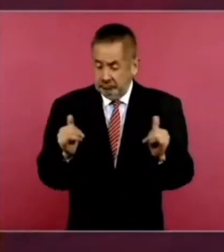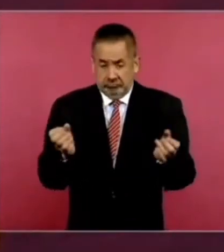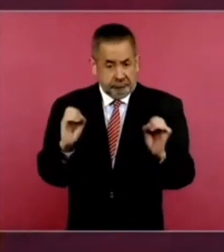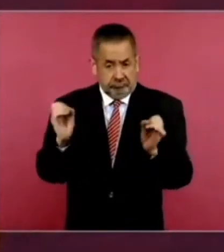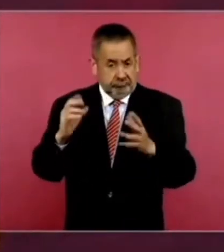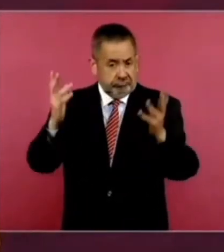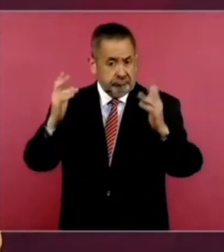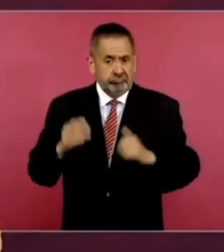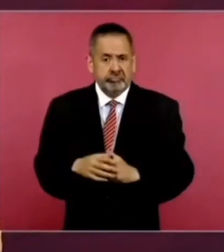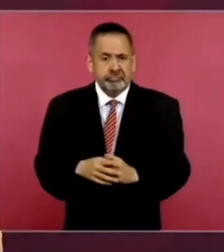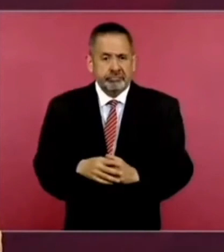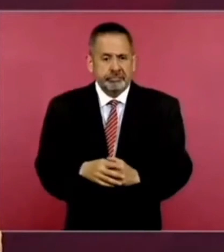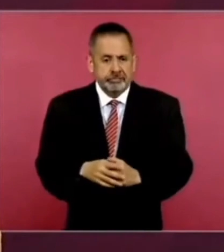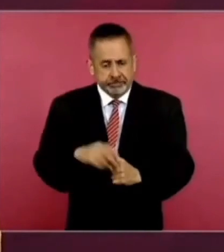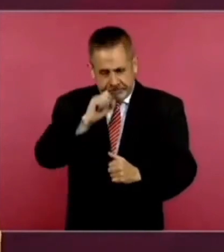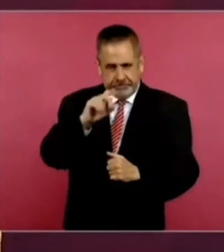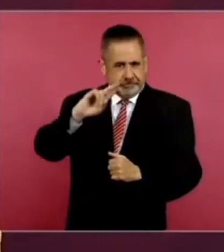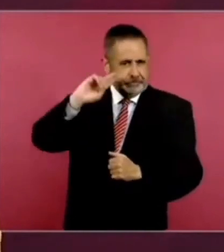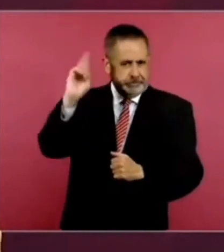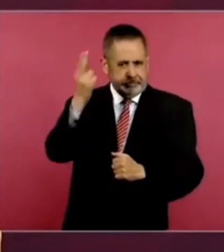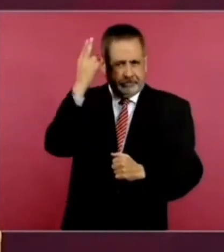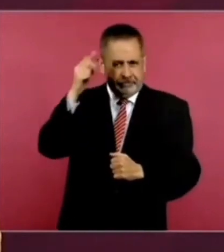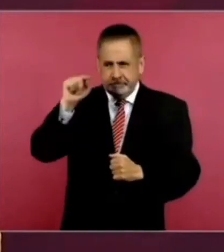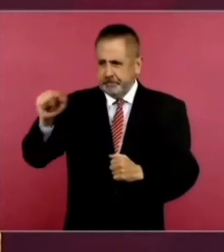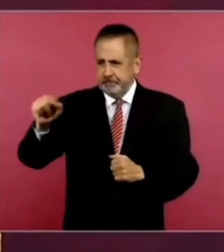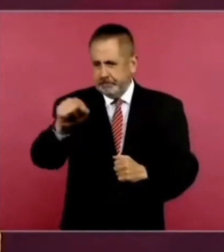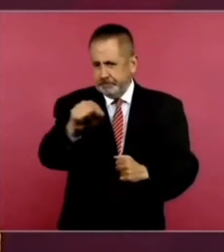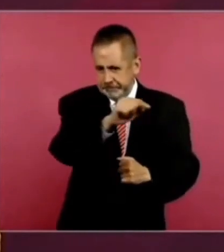No se trataba el tema